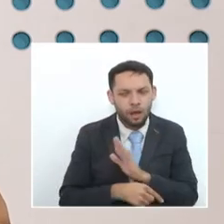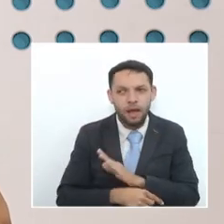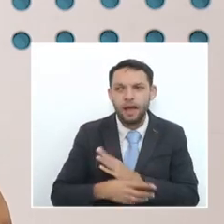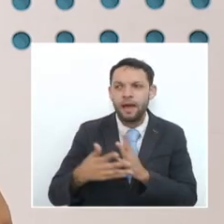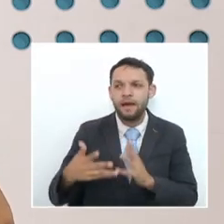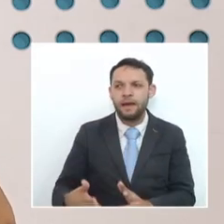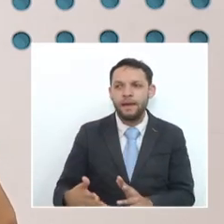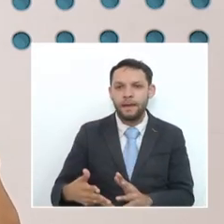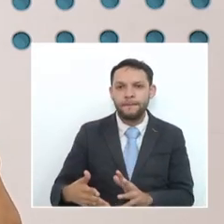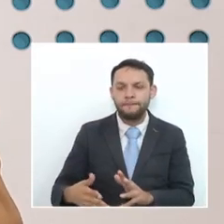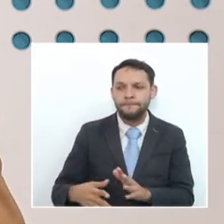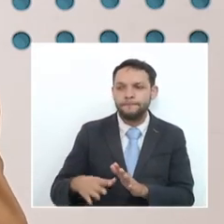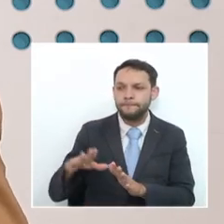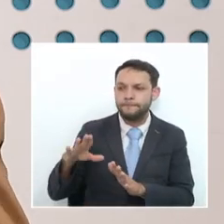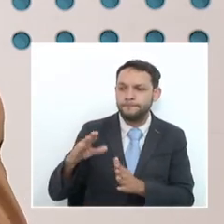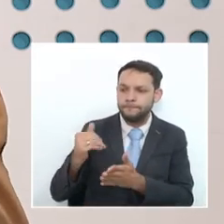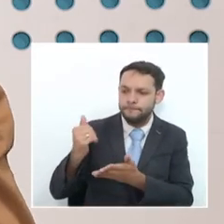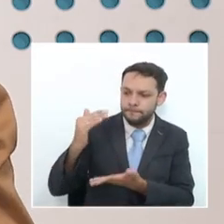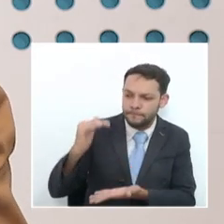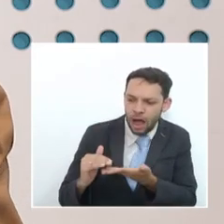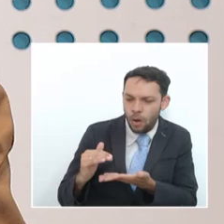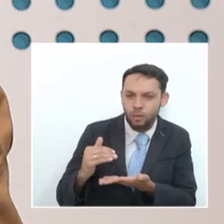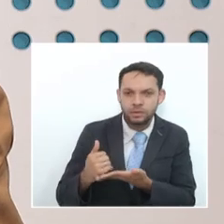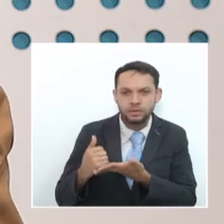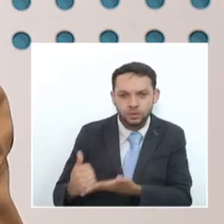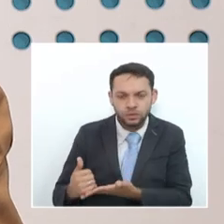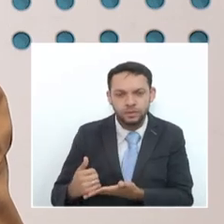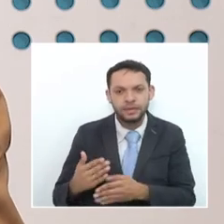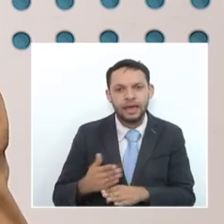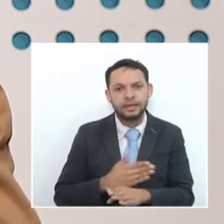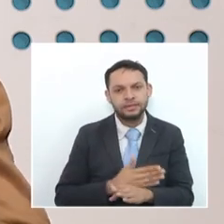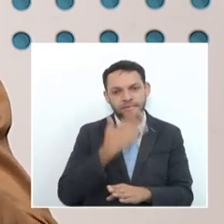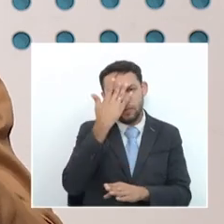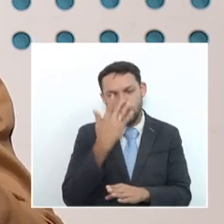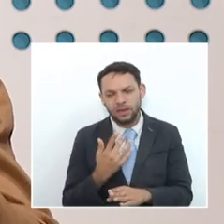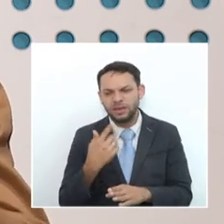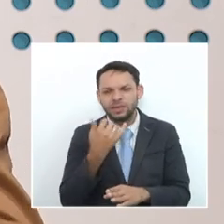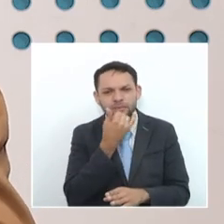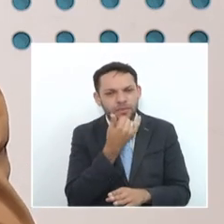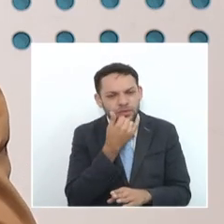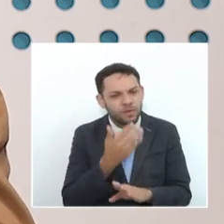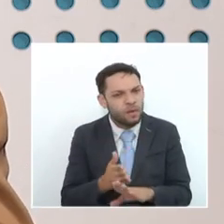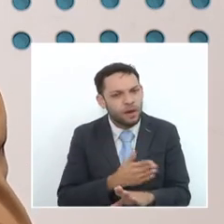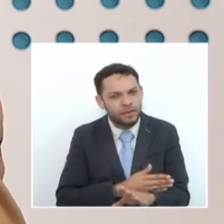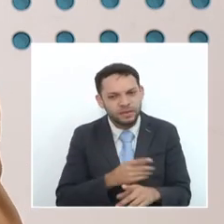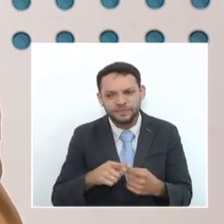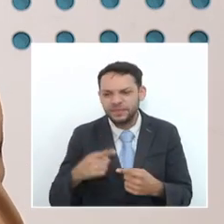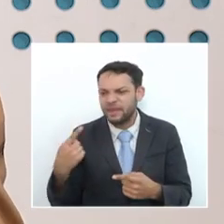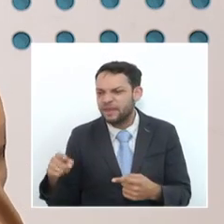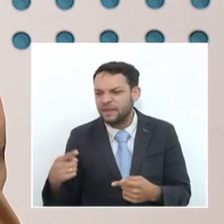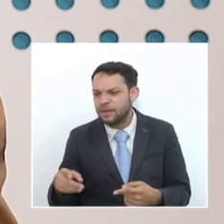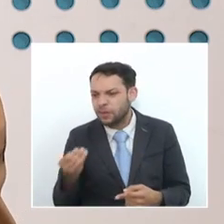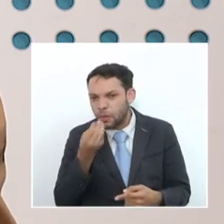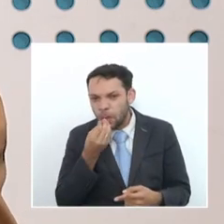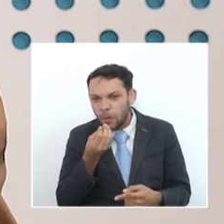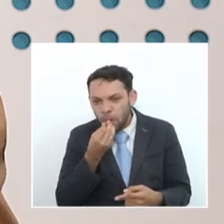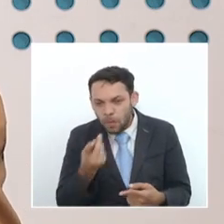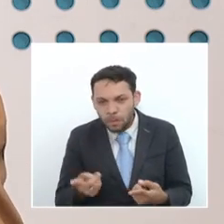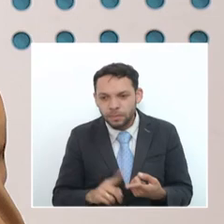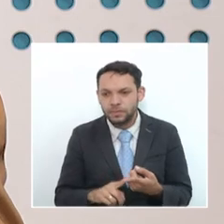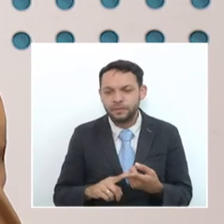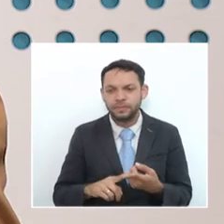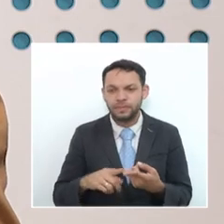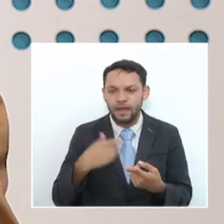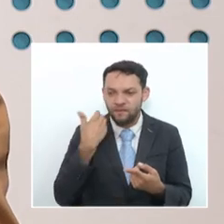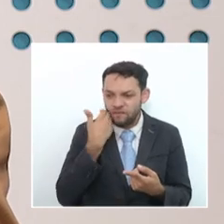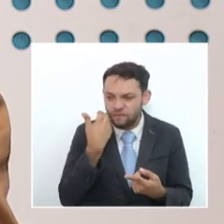qué bajarlas, es descubrir por qué se le subieron, qué tipo de alimentación tiene, en qué condiciones está su